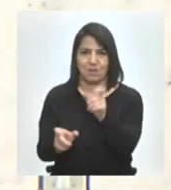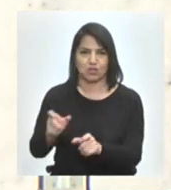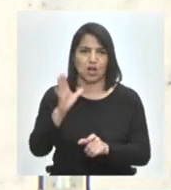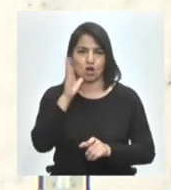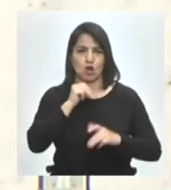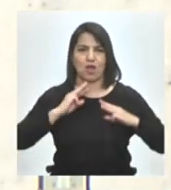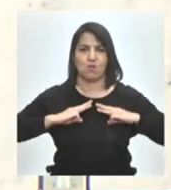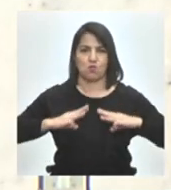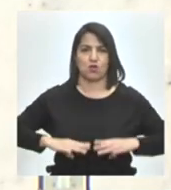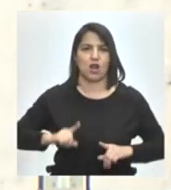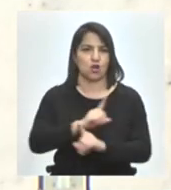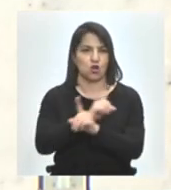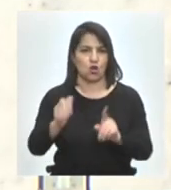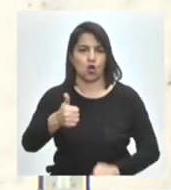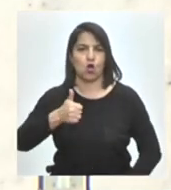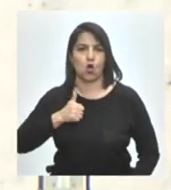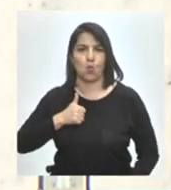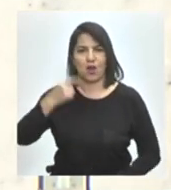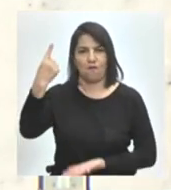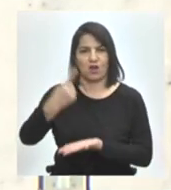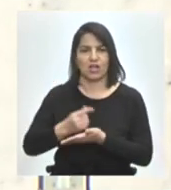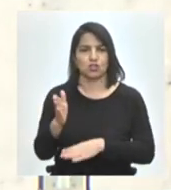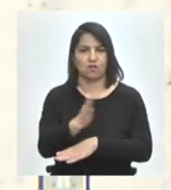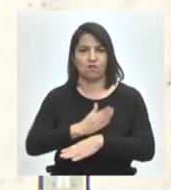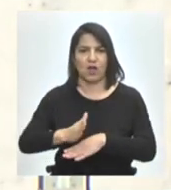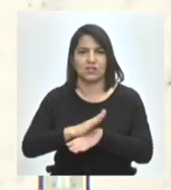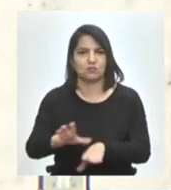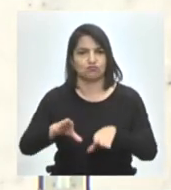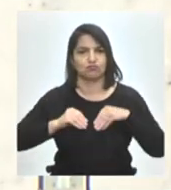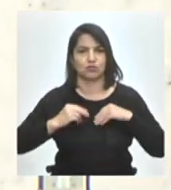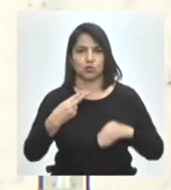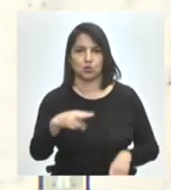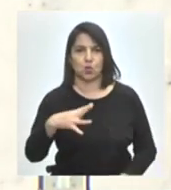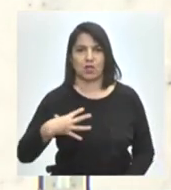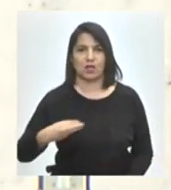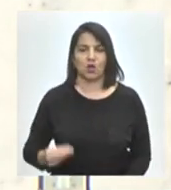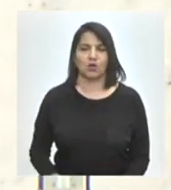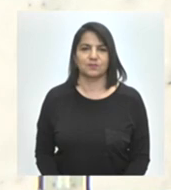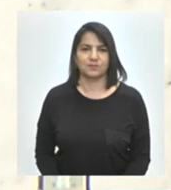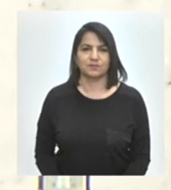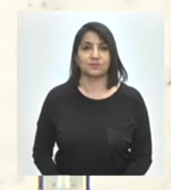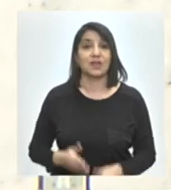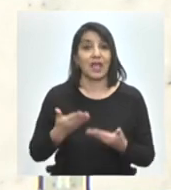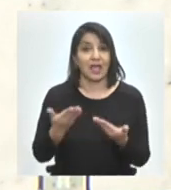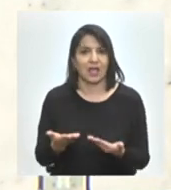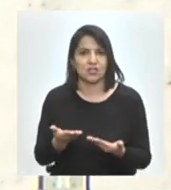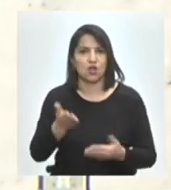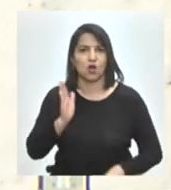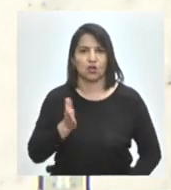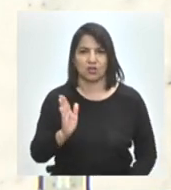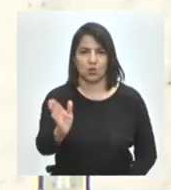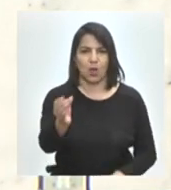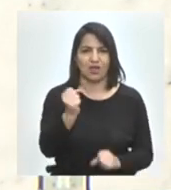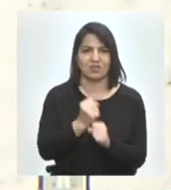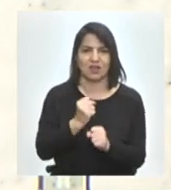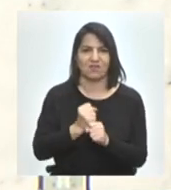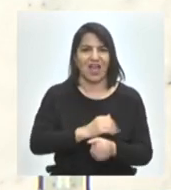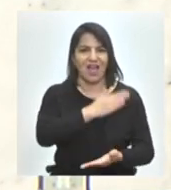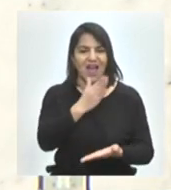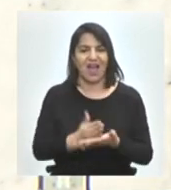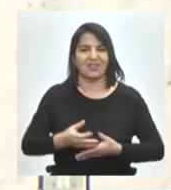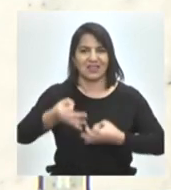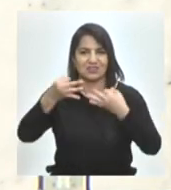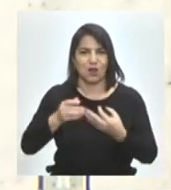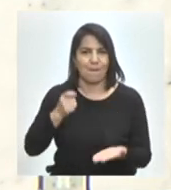una obligación básica como es hacerse cargo de sus hijos. En eso tenemos que seguir trabajando hasta garantizar el